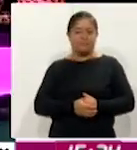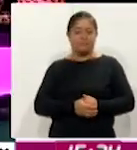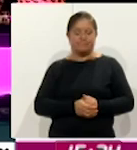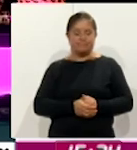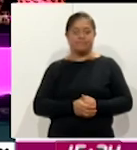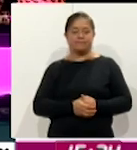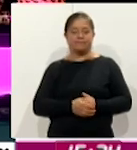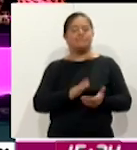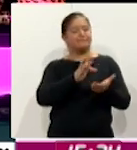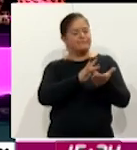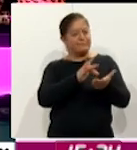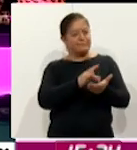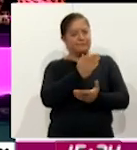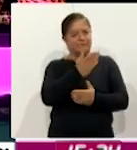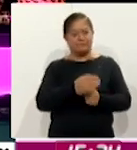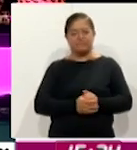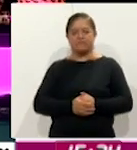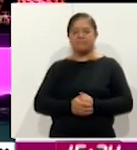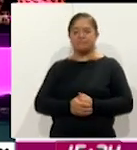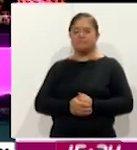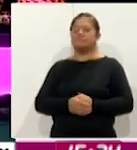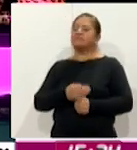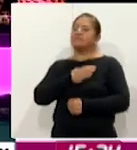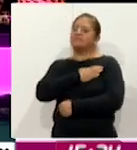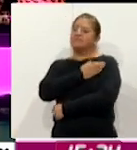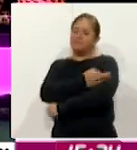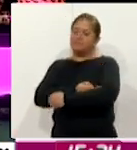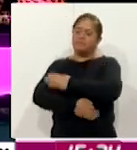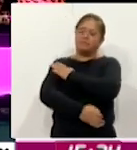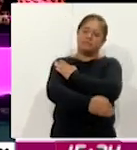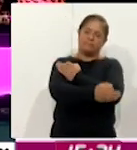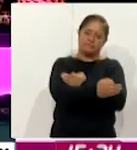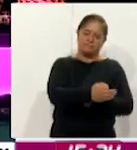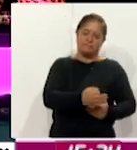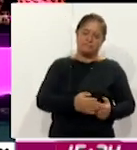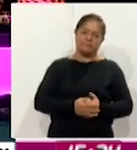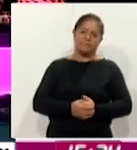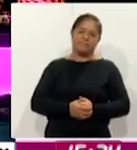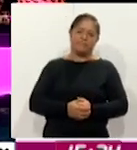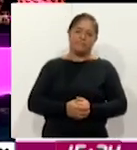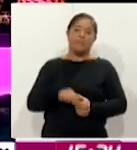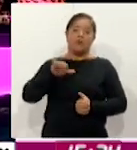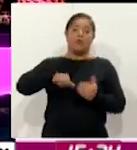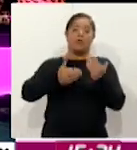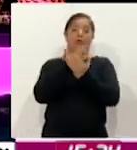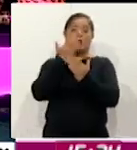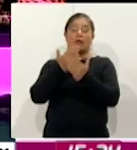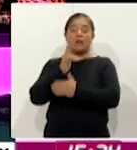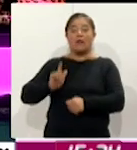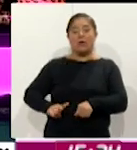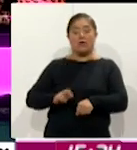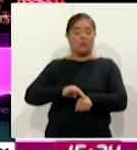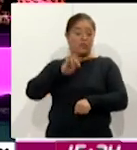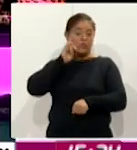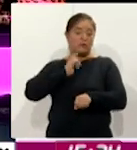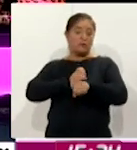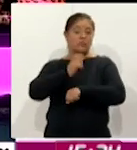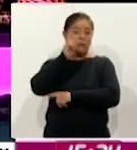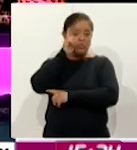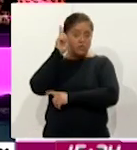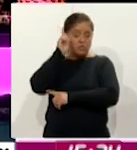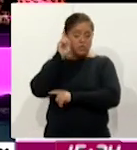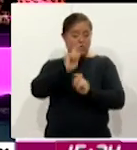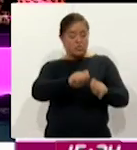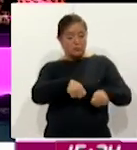Muchas gracias, Edith. Buenas tardes. Buena tarde también para ti. Y bien, pues esta mañana la gobernadora del estado, Lorena Cuellar